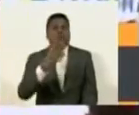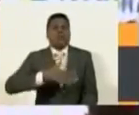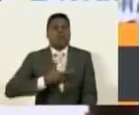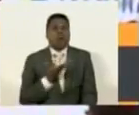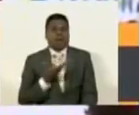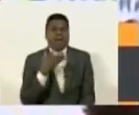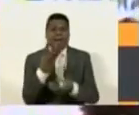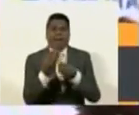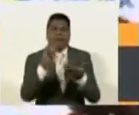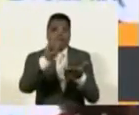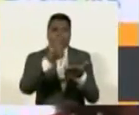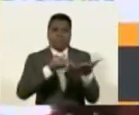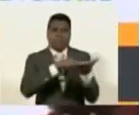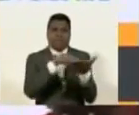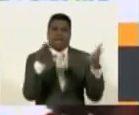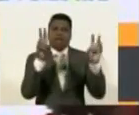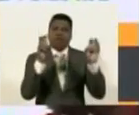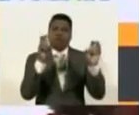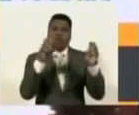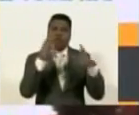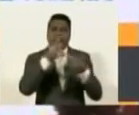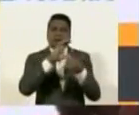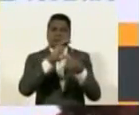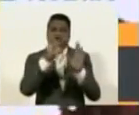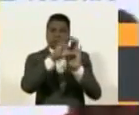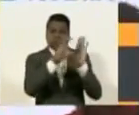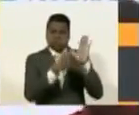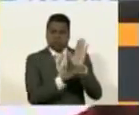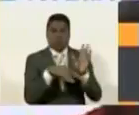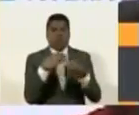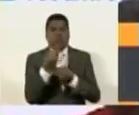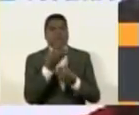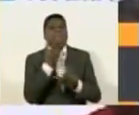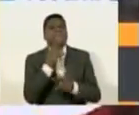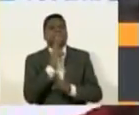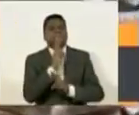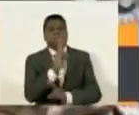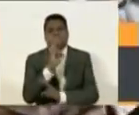objetar la nueva constitución. Lo que resulte